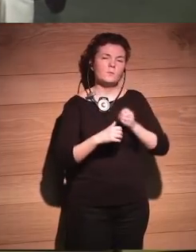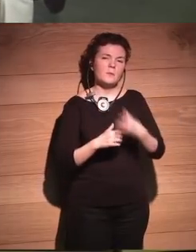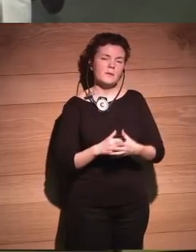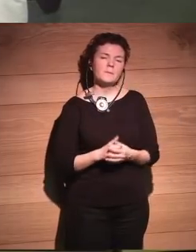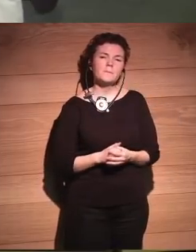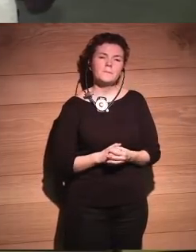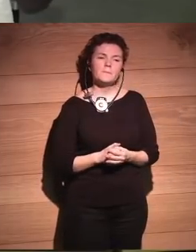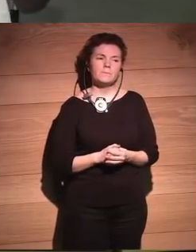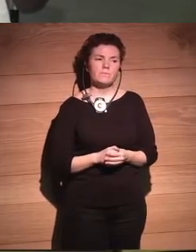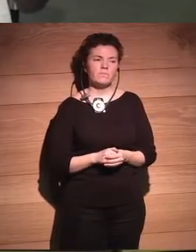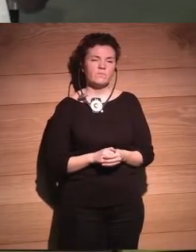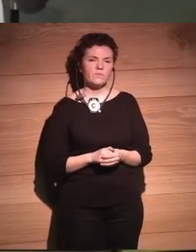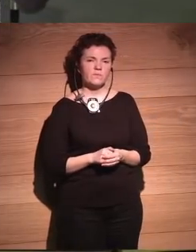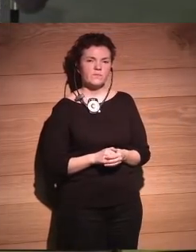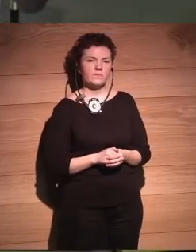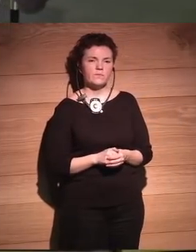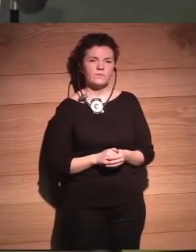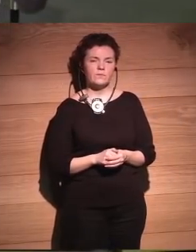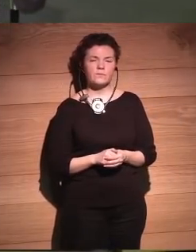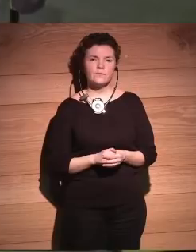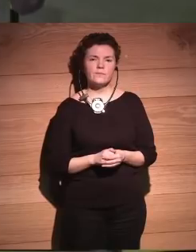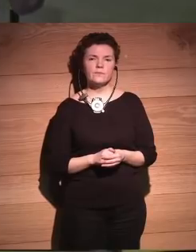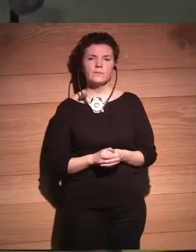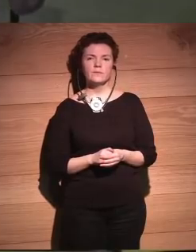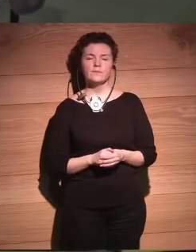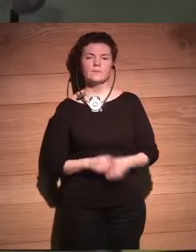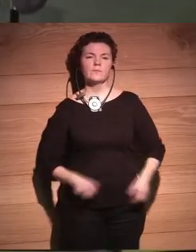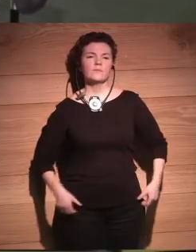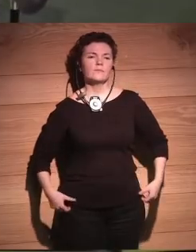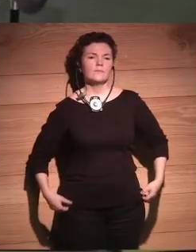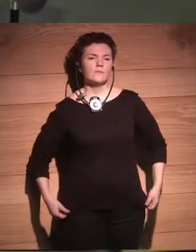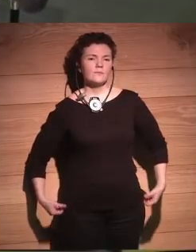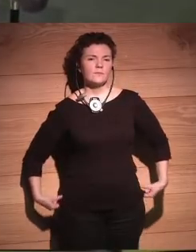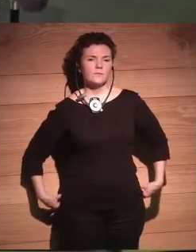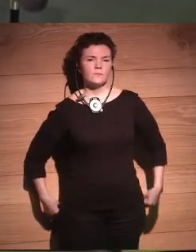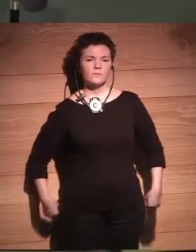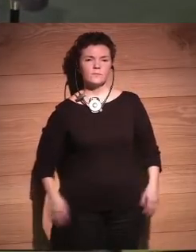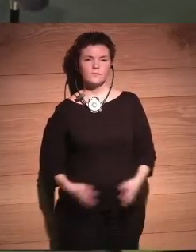¿Alguna pregunta? ¿Hay una pregunta? Y después hay una al fondo.